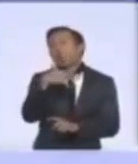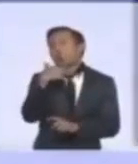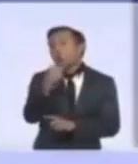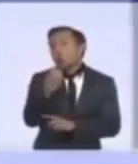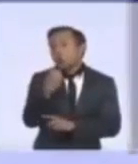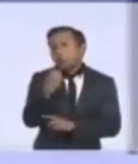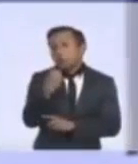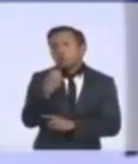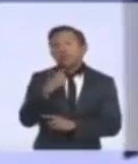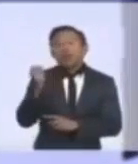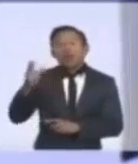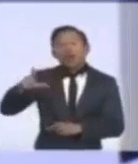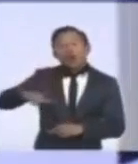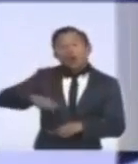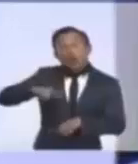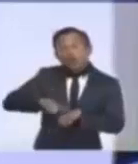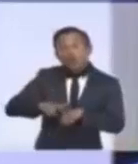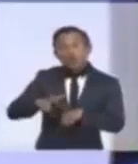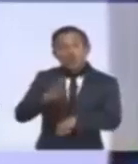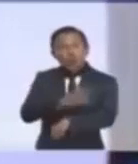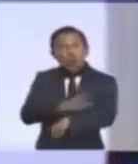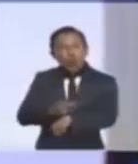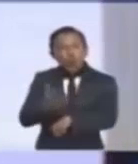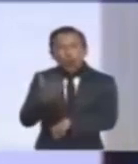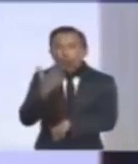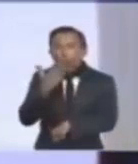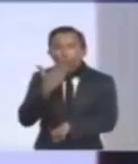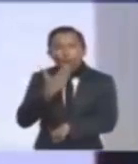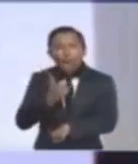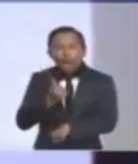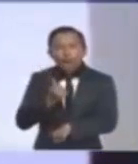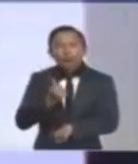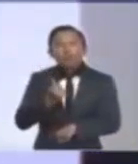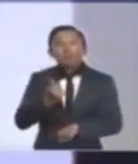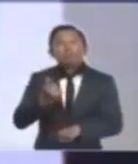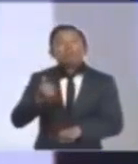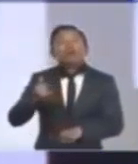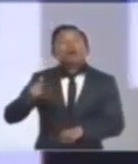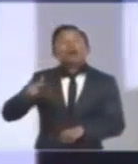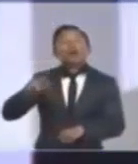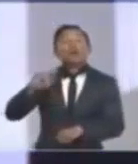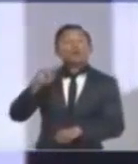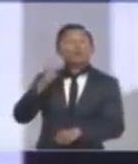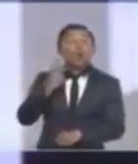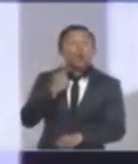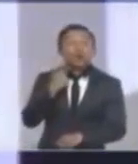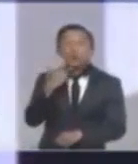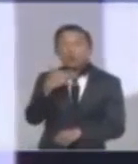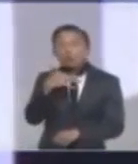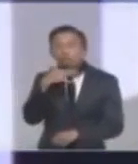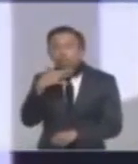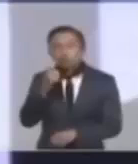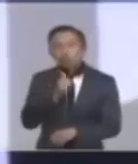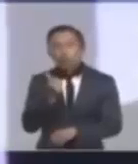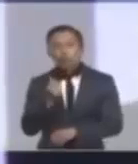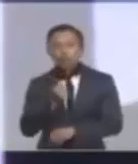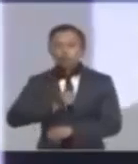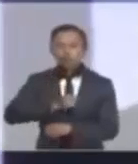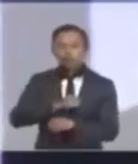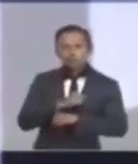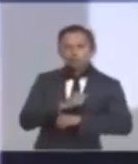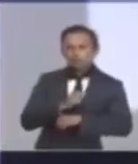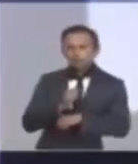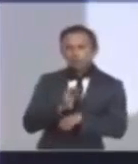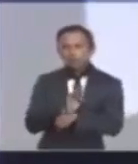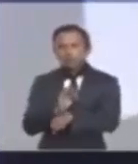mentiras. Ricardo Anaya sale dando cifras inexactas, por ejemplo, de la gestión de Andrés Manuel. Los candidatos hablando de la amnistía cuando, pues digo, no es